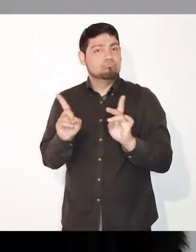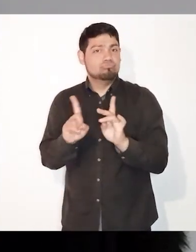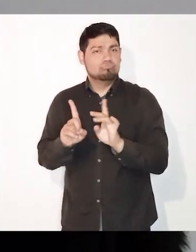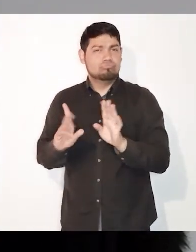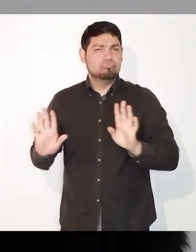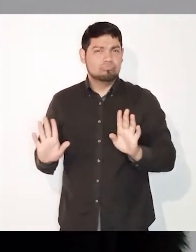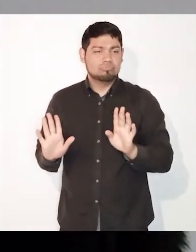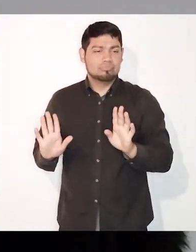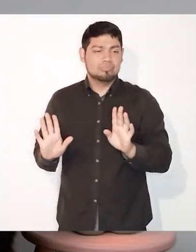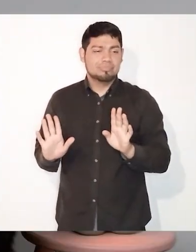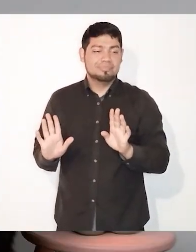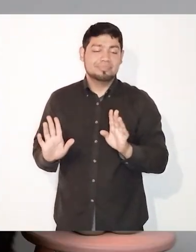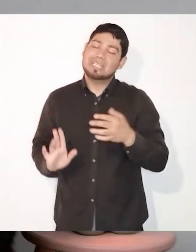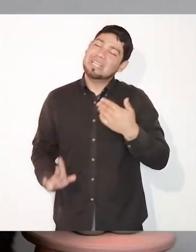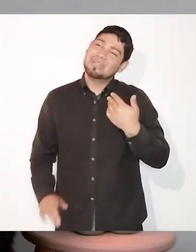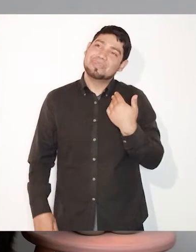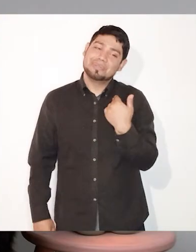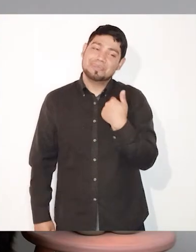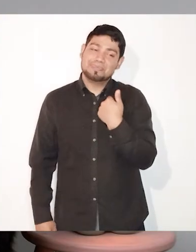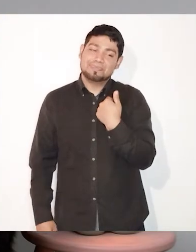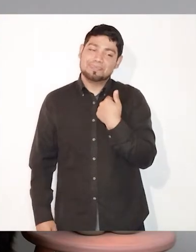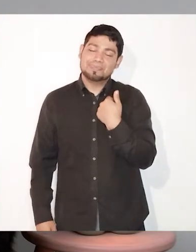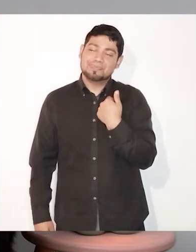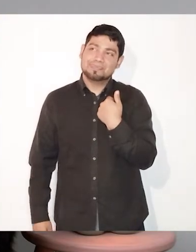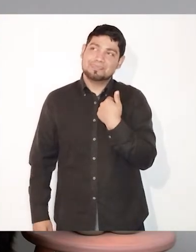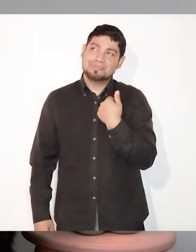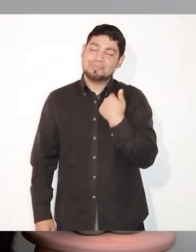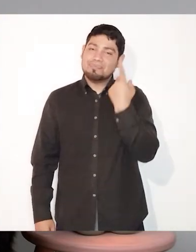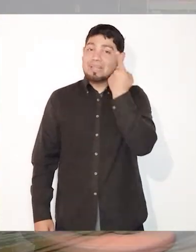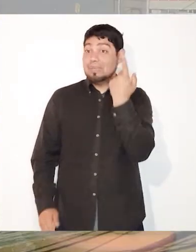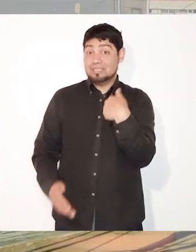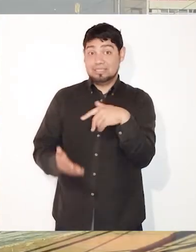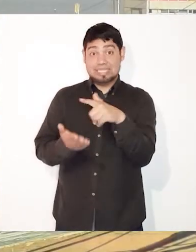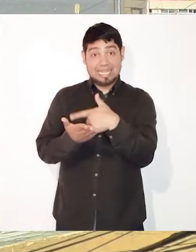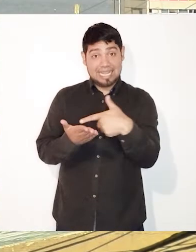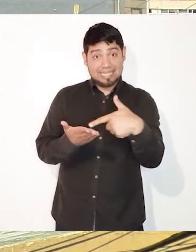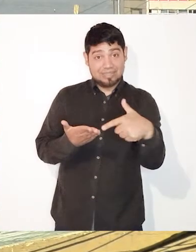no conozco. Tengo más bien una idea de la literatura